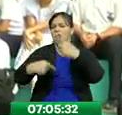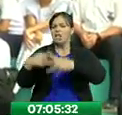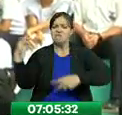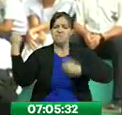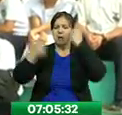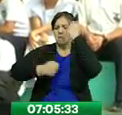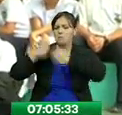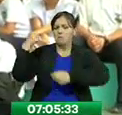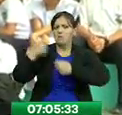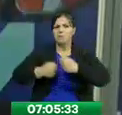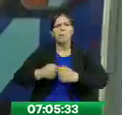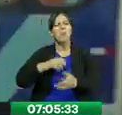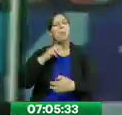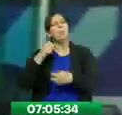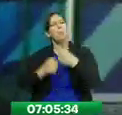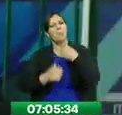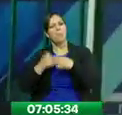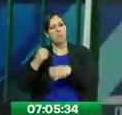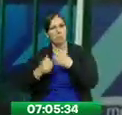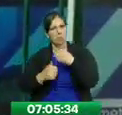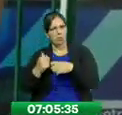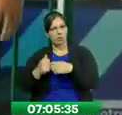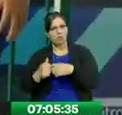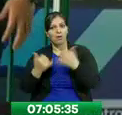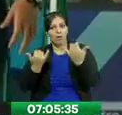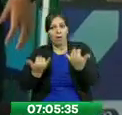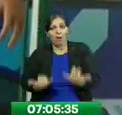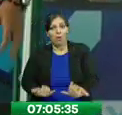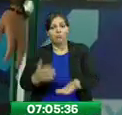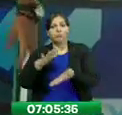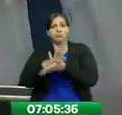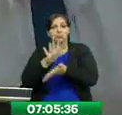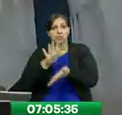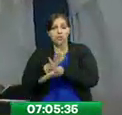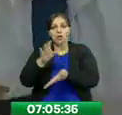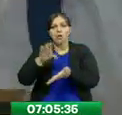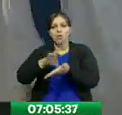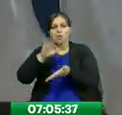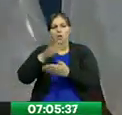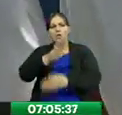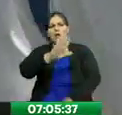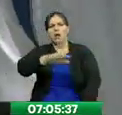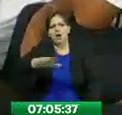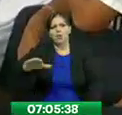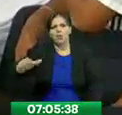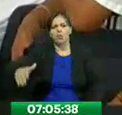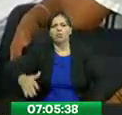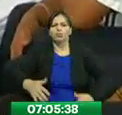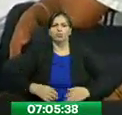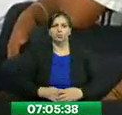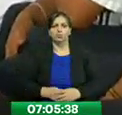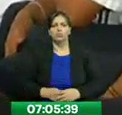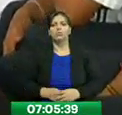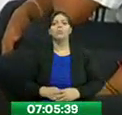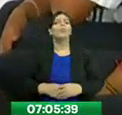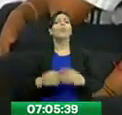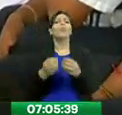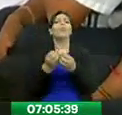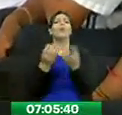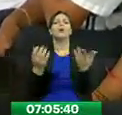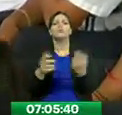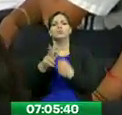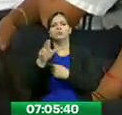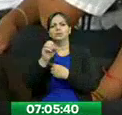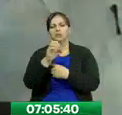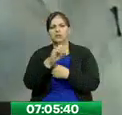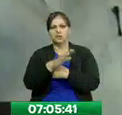año consecutivo en que se realiza este programa. Hasta el momento, se ha visitado a 300 colegios de Guayaquil y durante